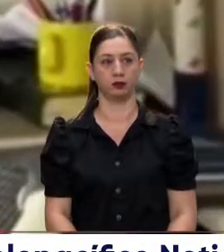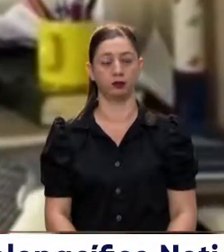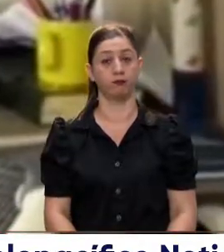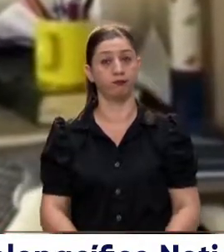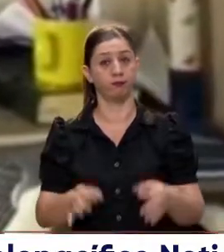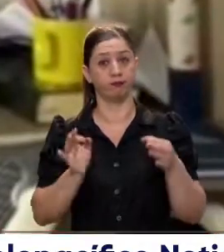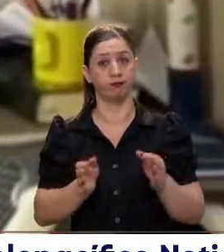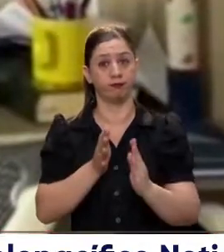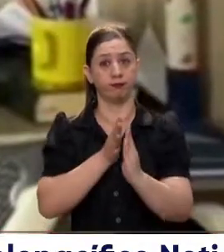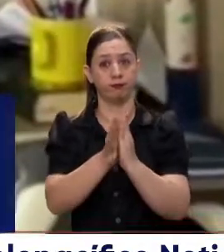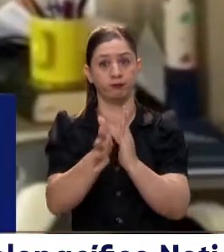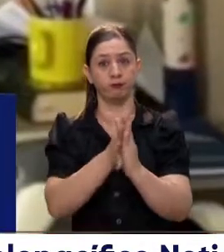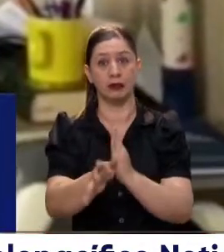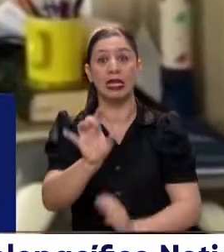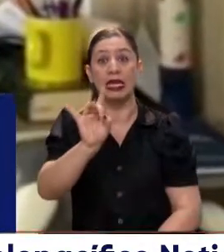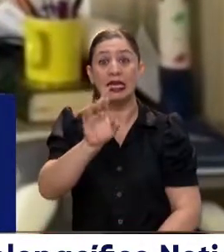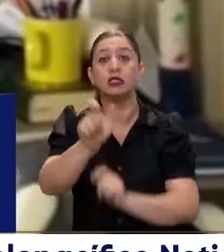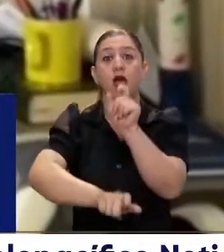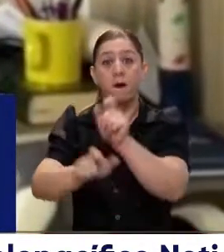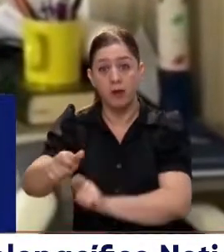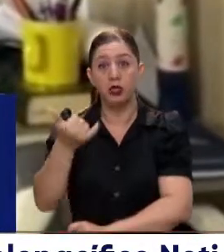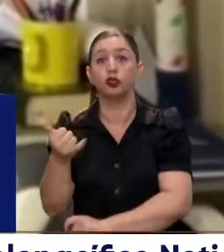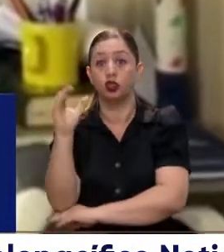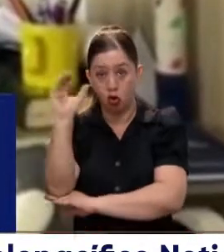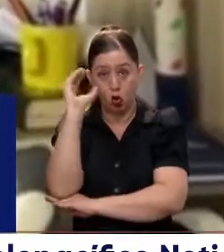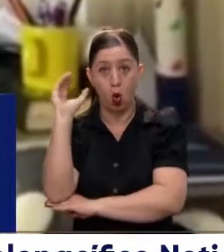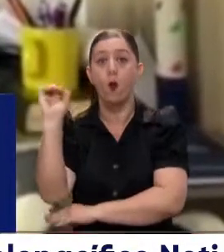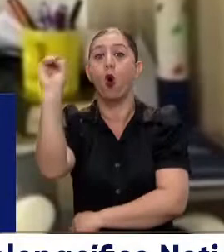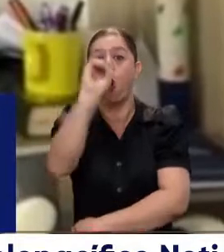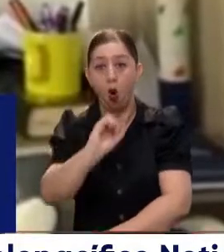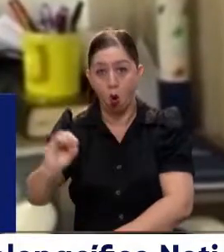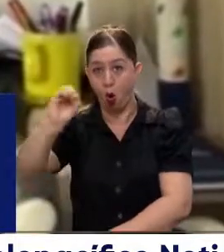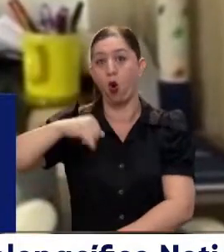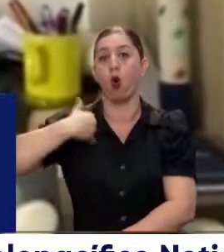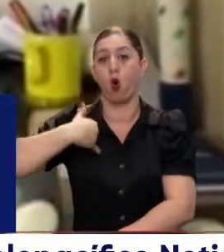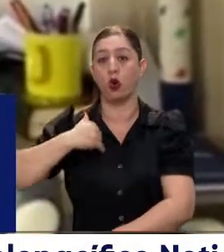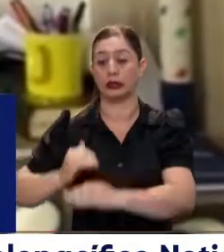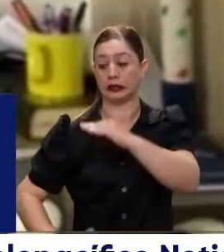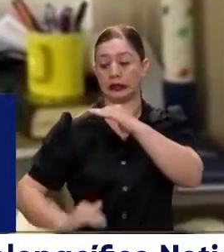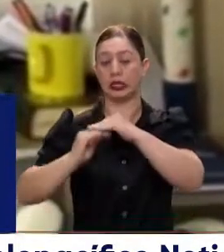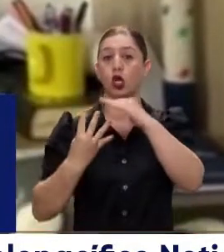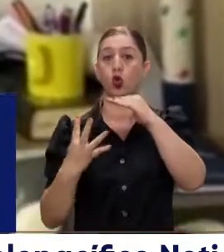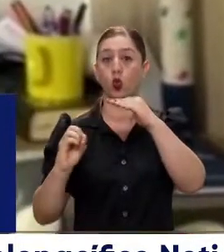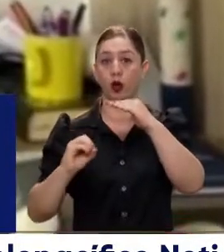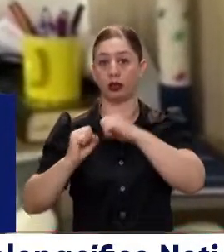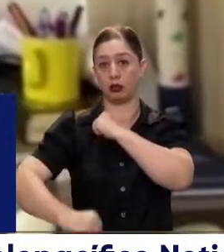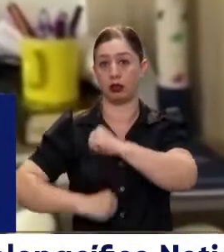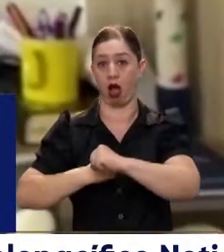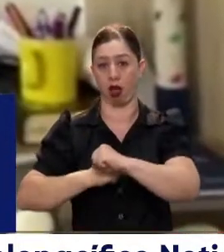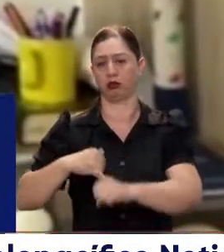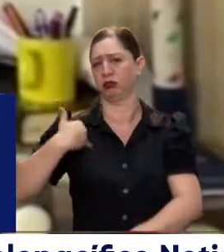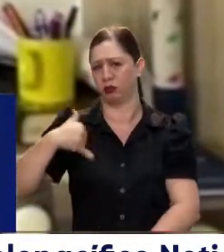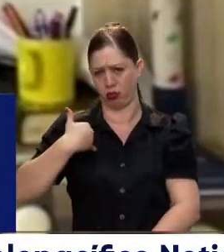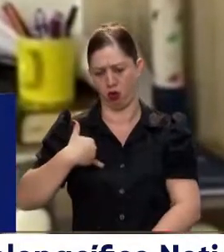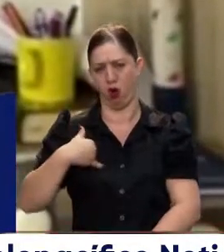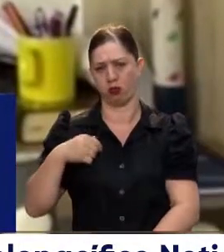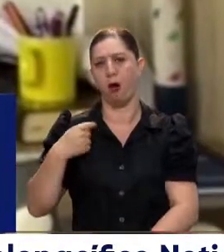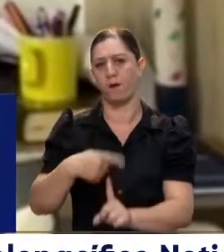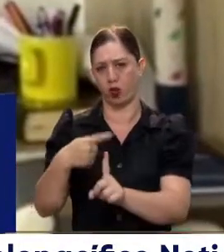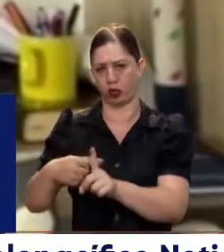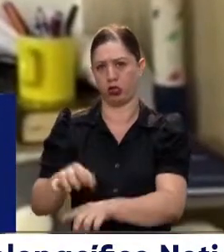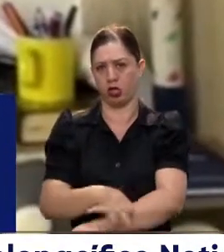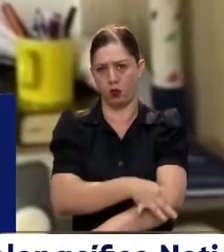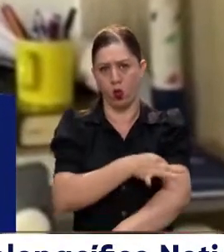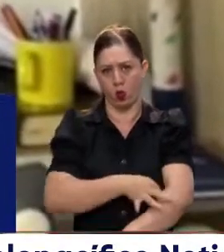Valga la pena informarles que los 15 pacientes que hay en Colombia son hombres jóvenes menores de 40 años. Y recordarles a todos que el